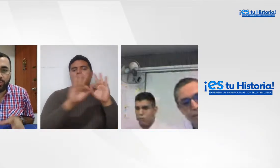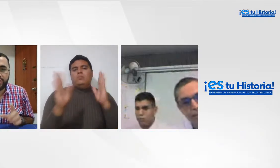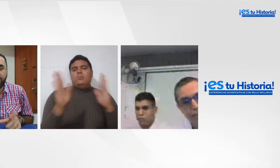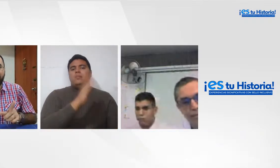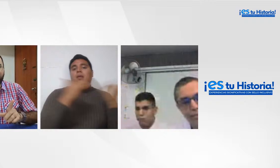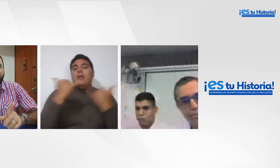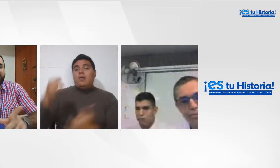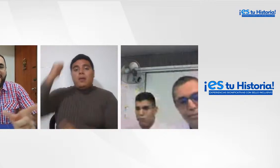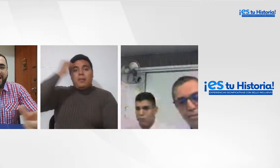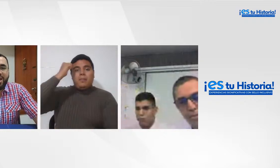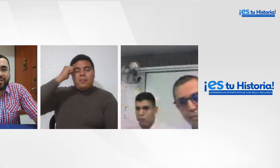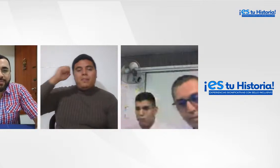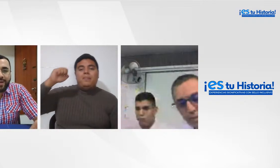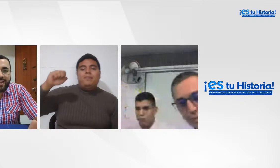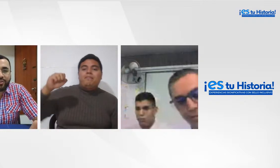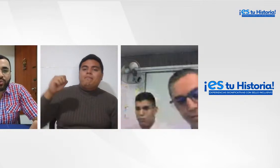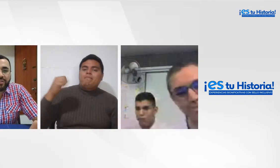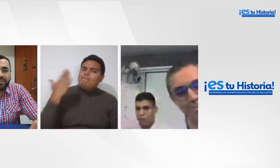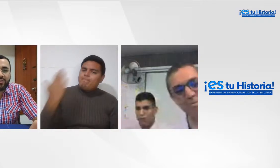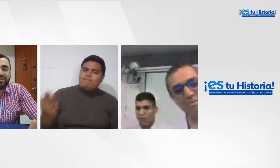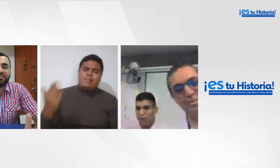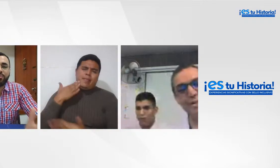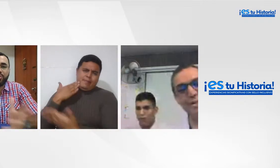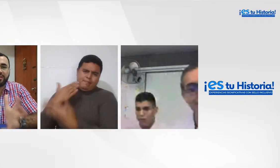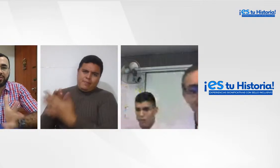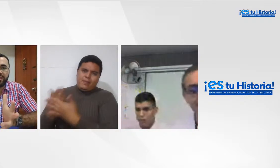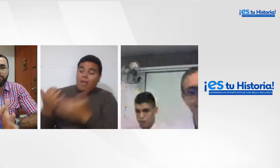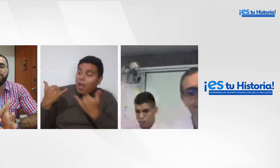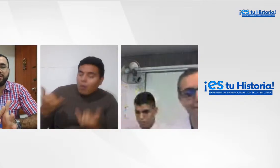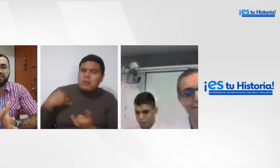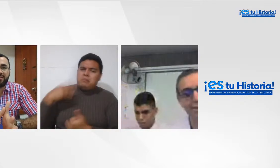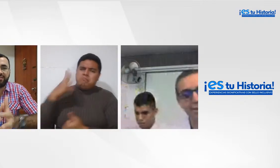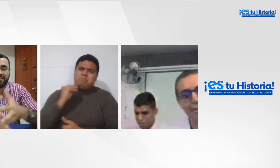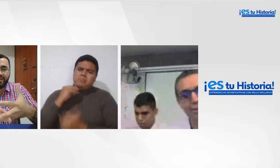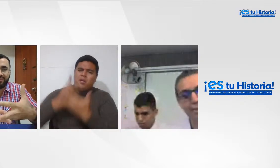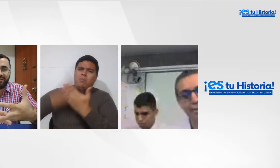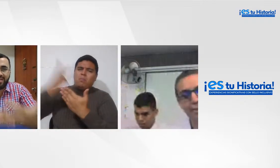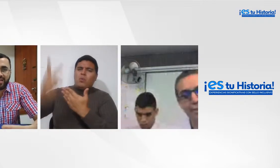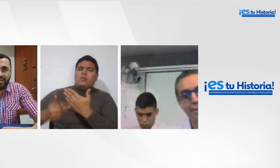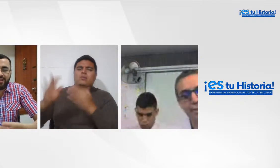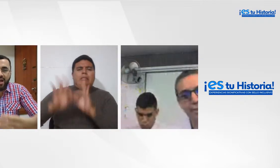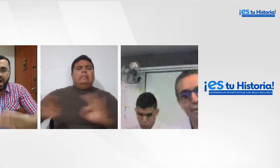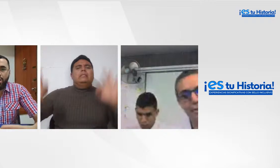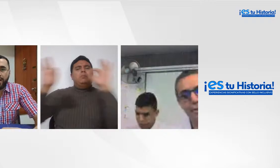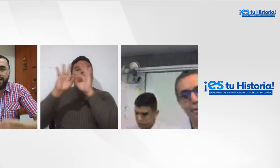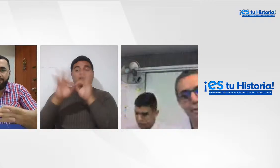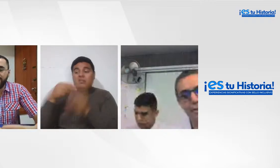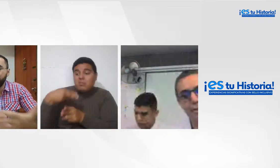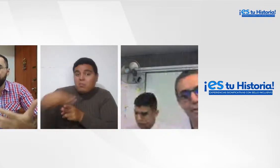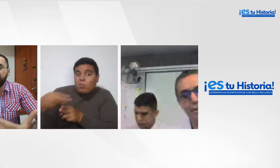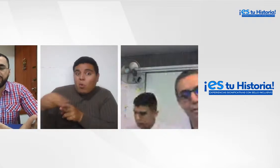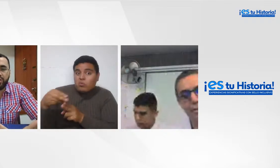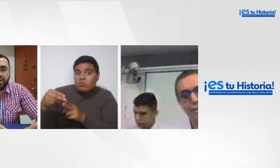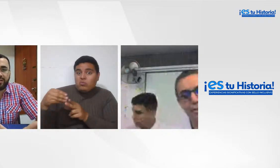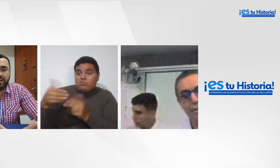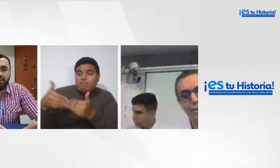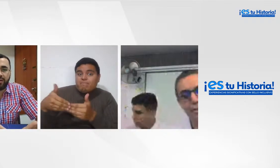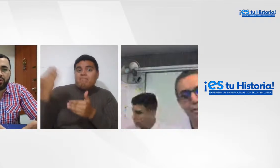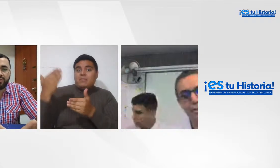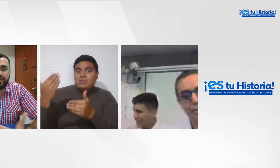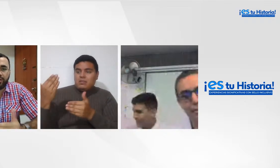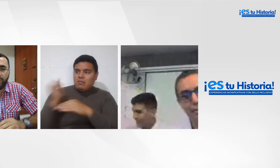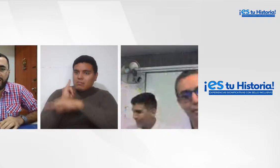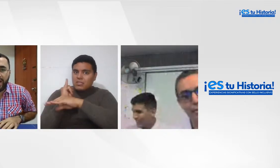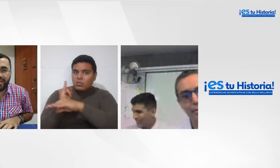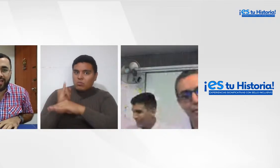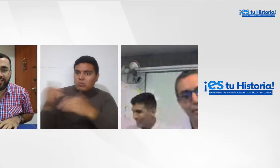Maestro, de nuevo, muchísimas gracias. Y ahora sí, para que nos cuente entonces esos proyectos tan importantes que se vienen ahora dentro de la institución que tienen que ver